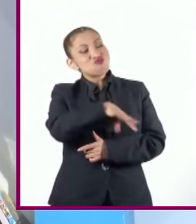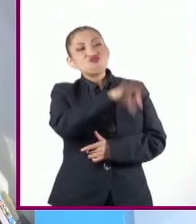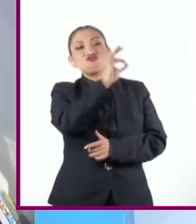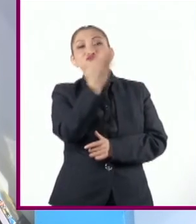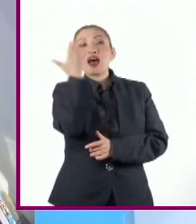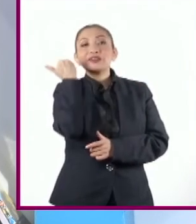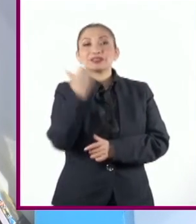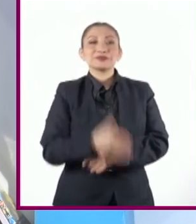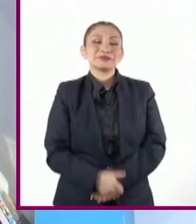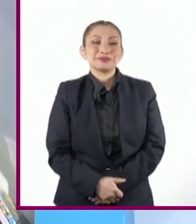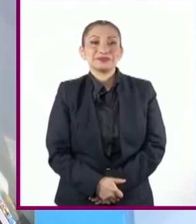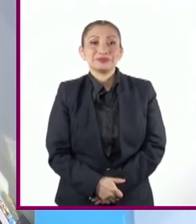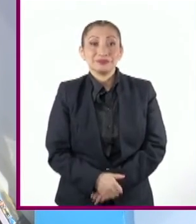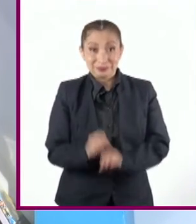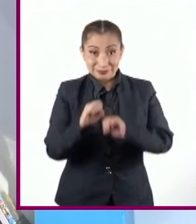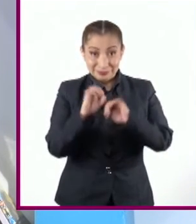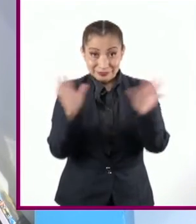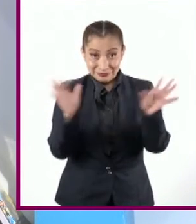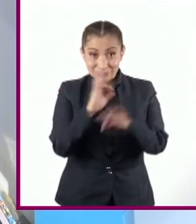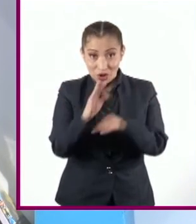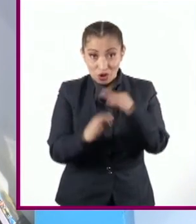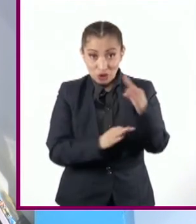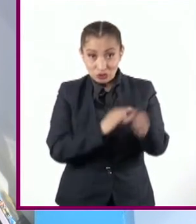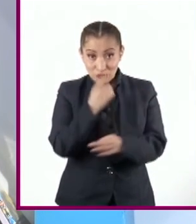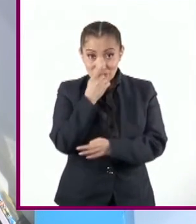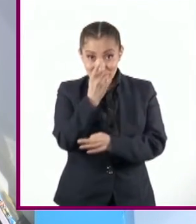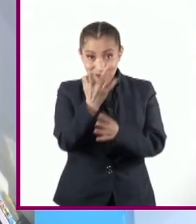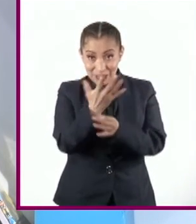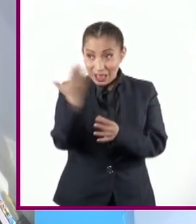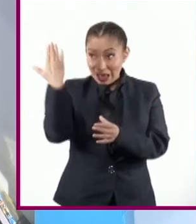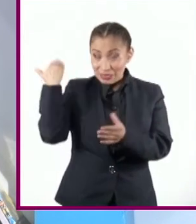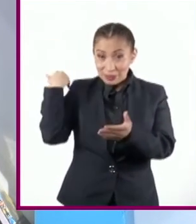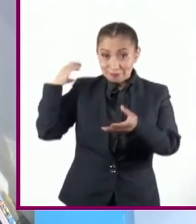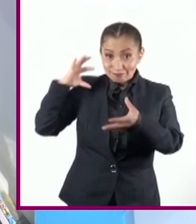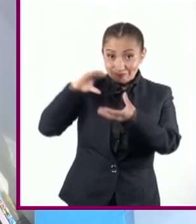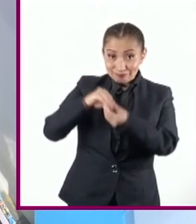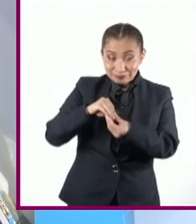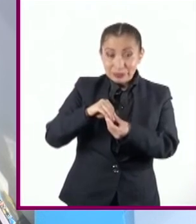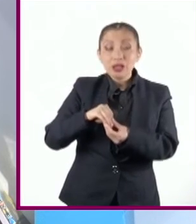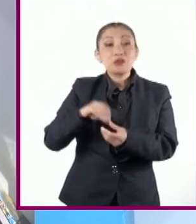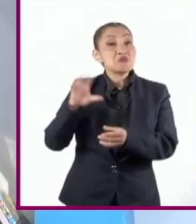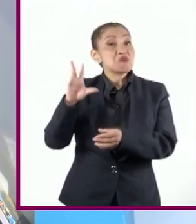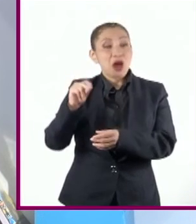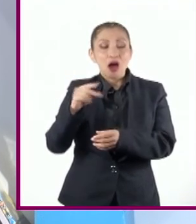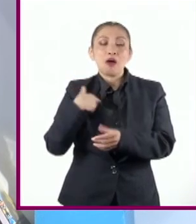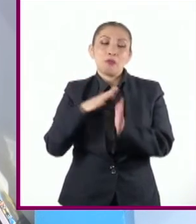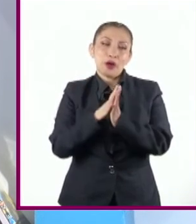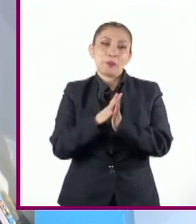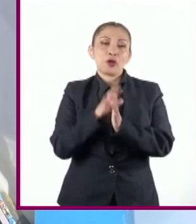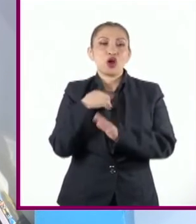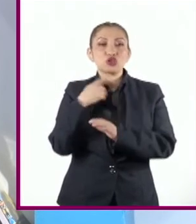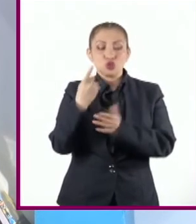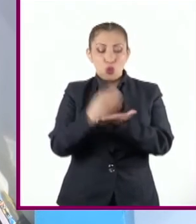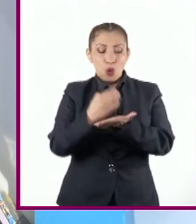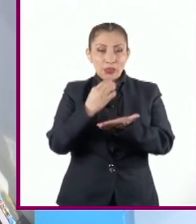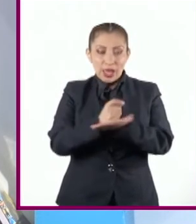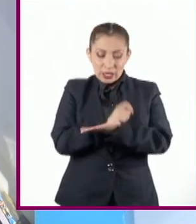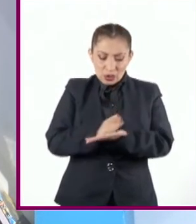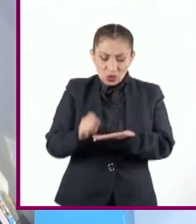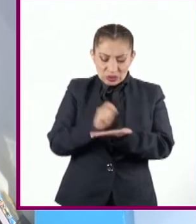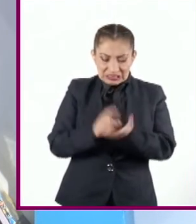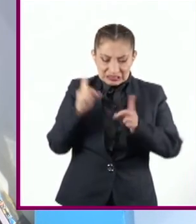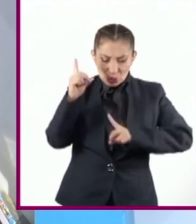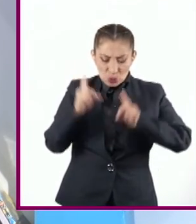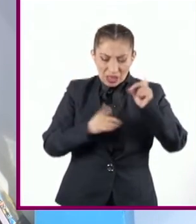pasado. ¿Les ha quedado claro todo lo que les he mencionado? Si no ha sido así, por favor escriban en su cuaderno